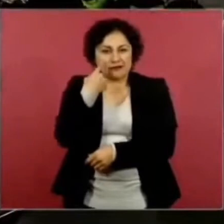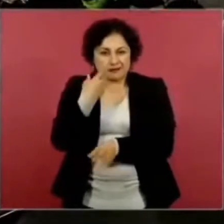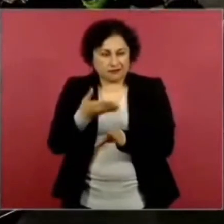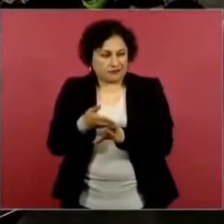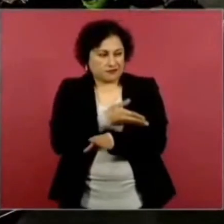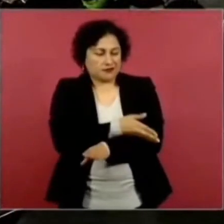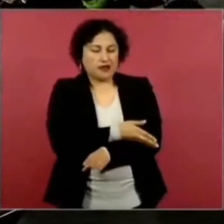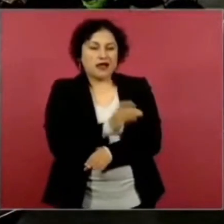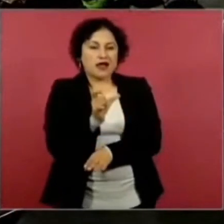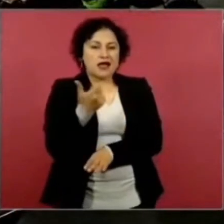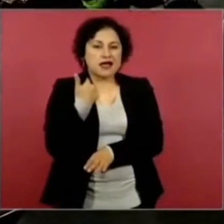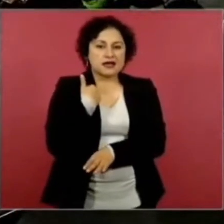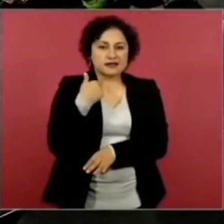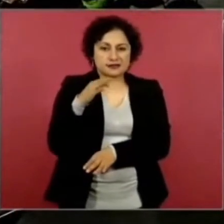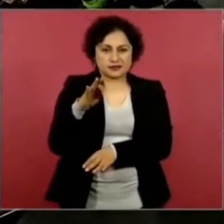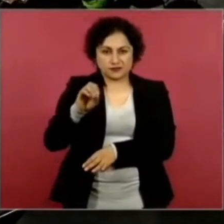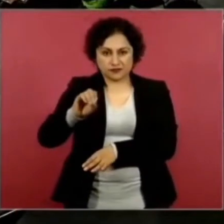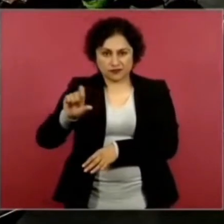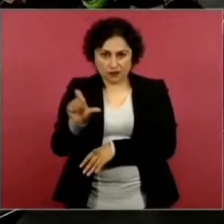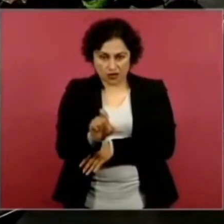Fox: